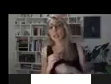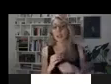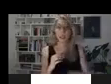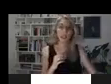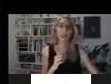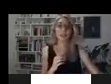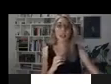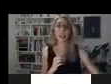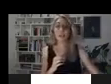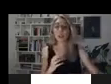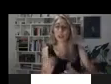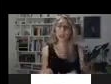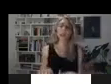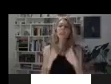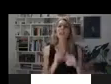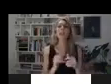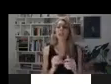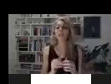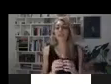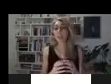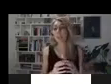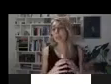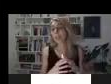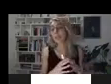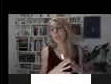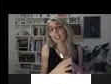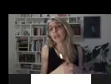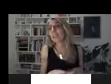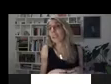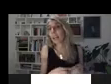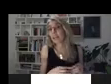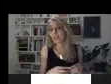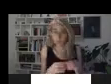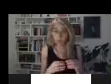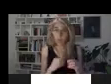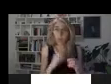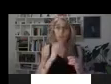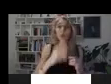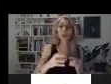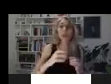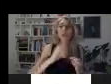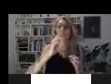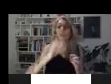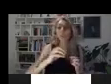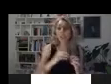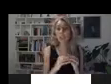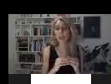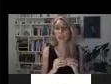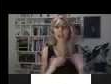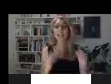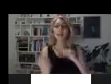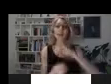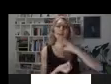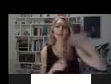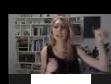se lleva adelante la Feria del Millón, y quien viene a visitar Bogotá por esos